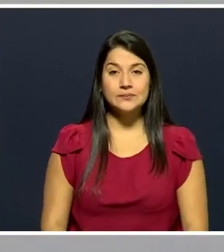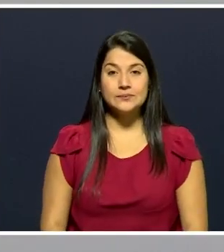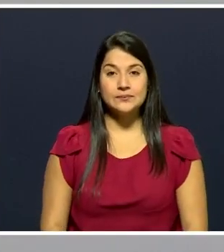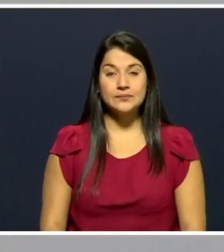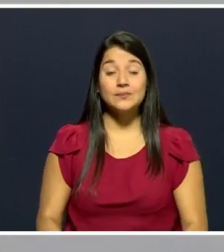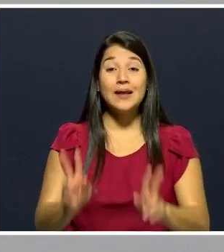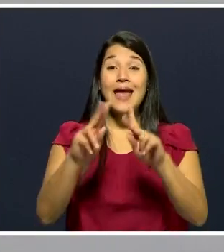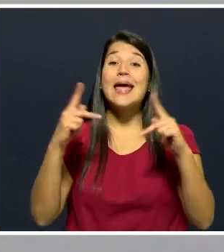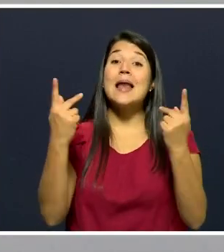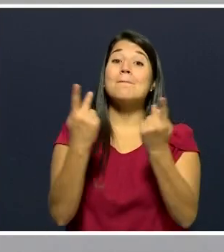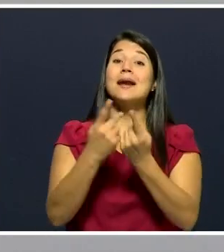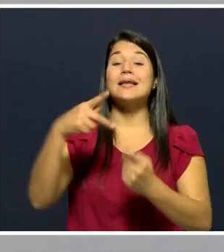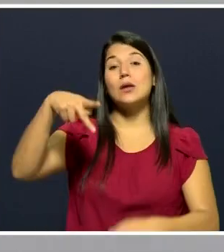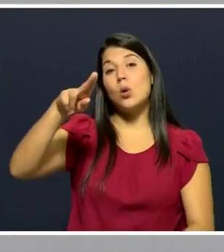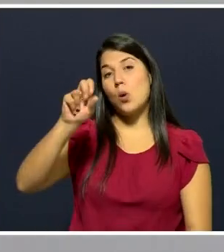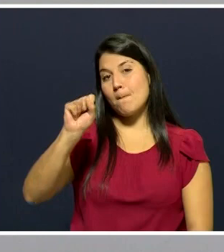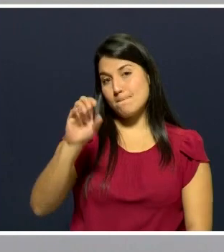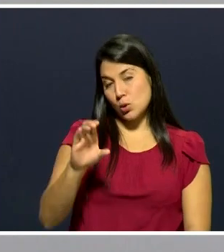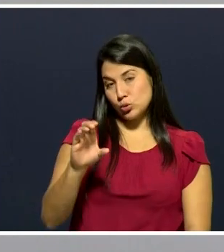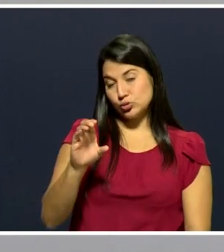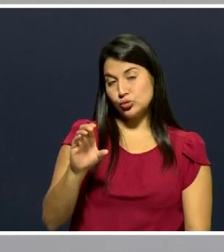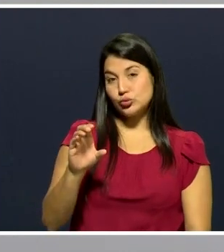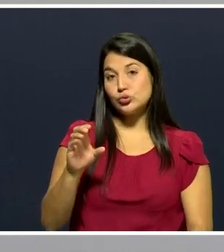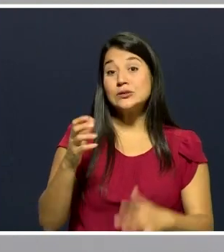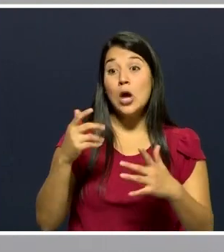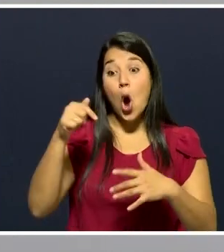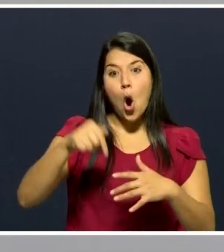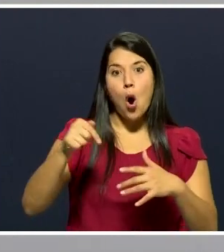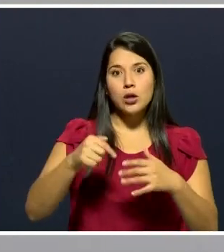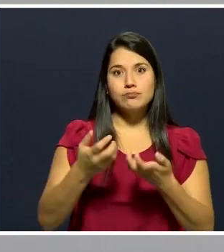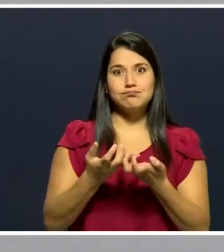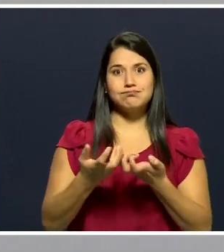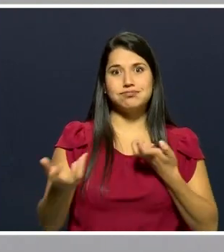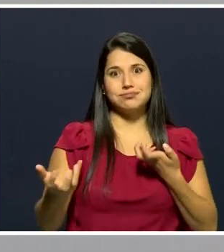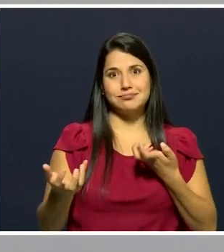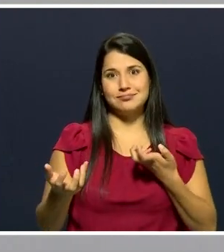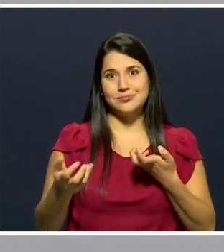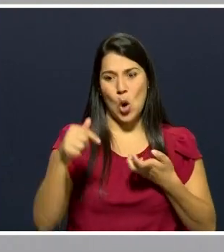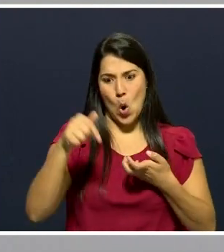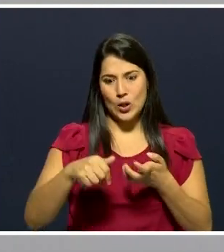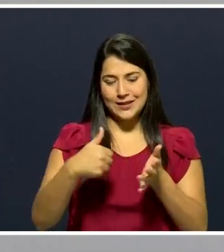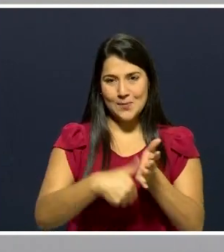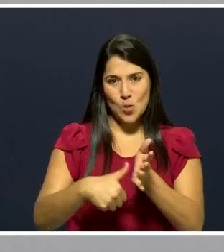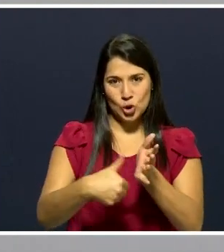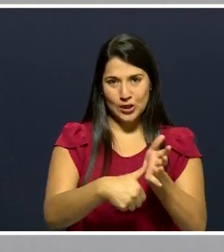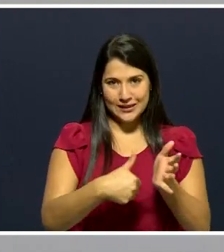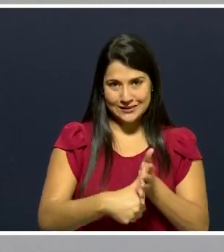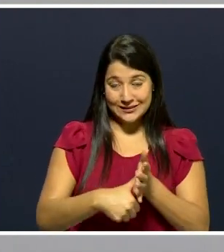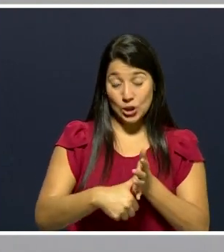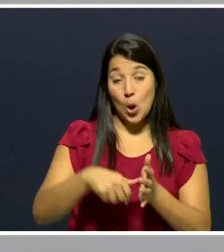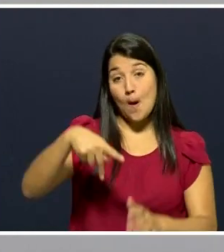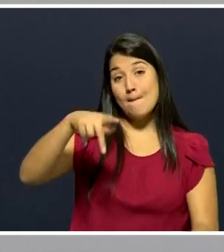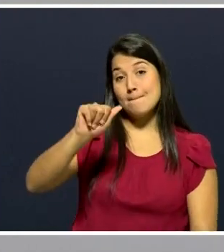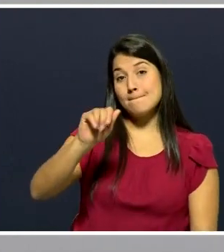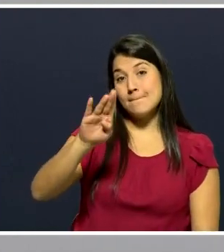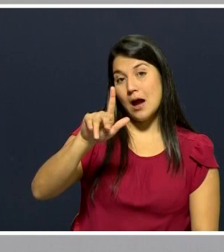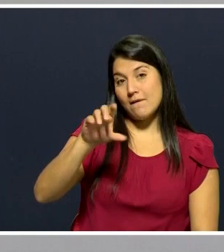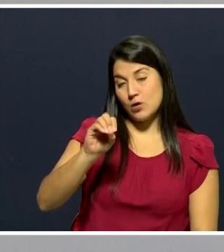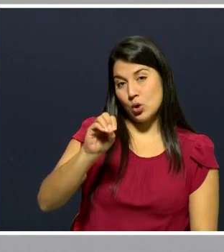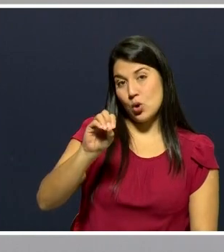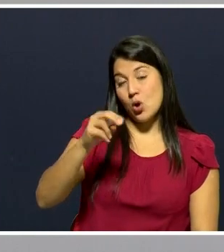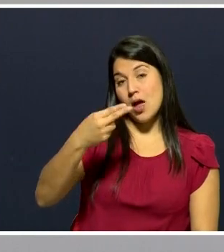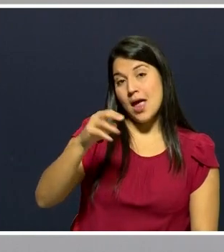La fracción del PUSC se dividió tras la elección del directorio legislativo hoy. Pablo Heriberto Abarca asegura